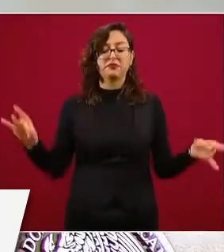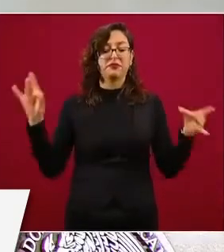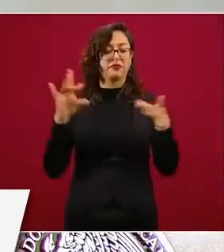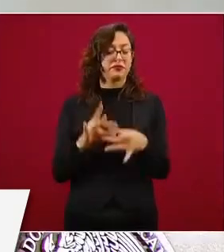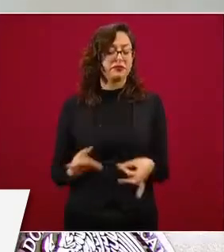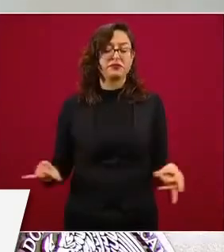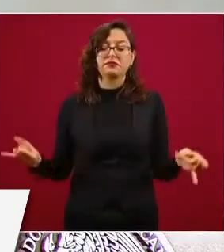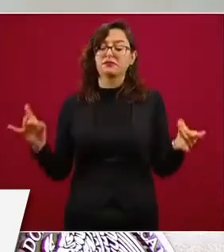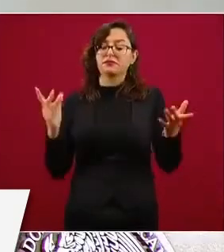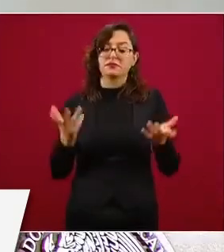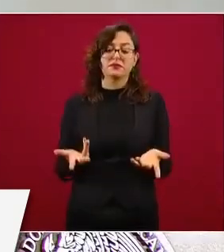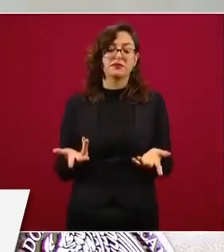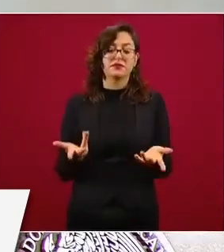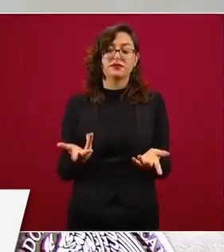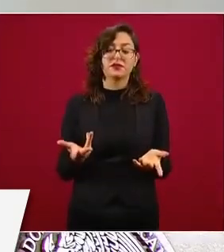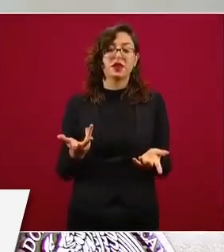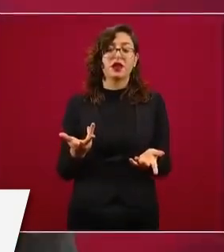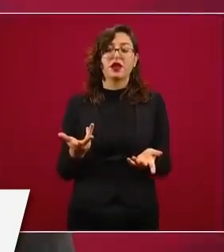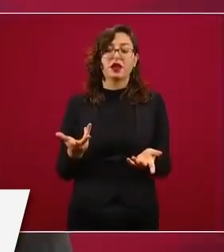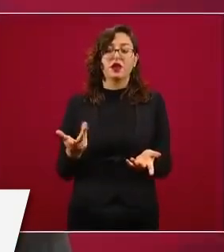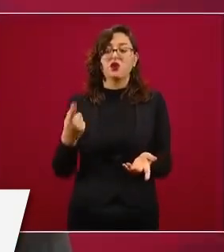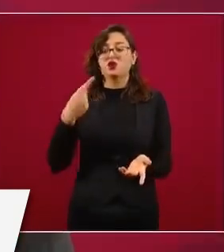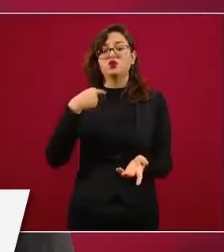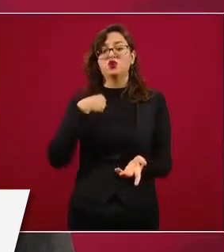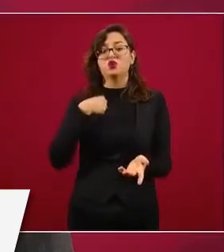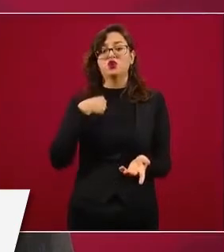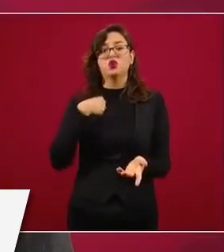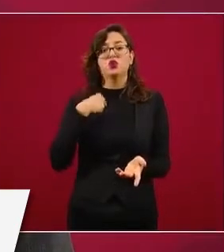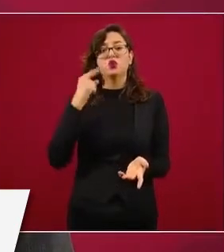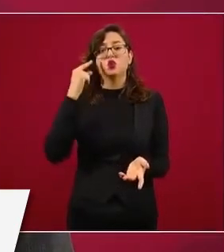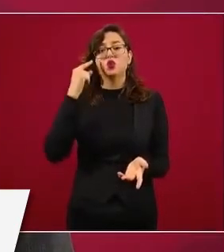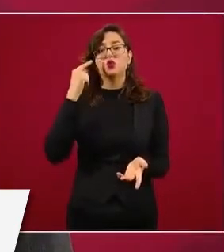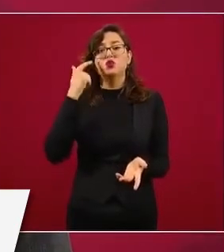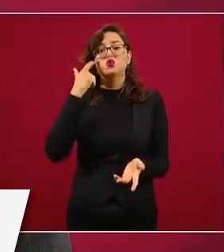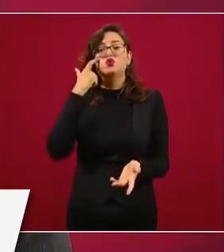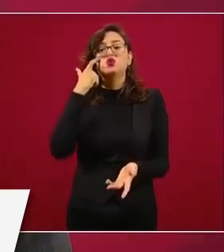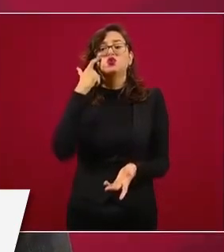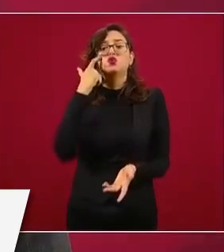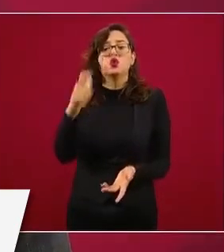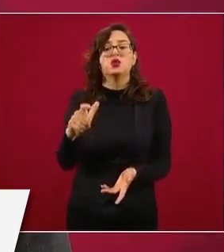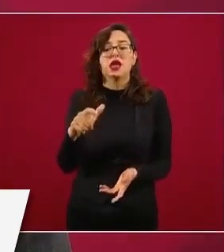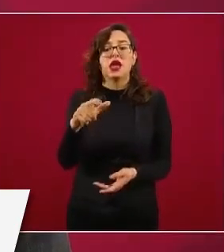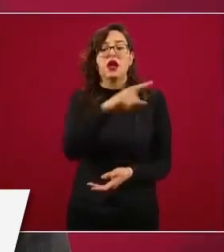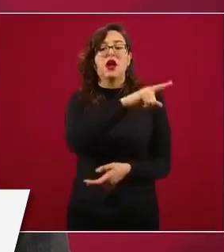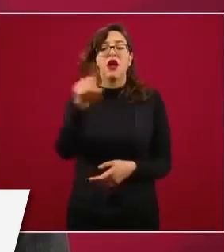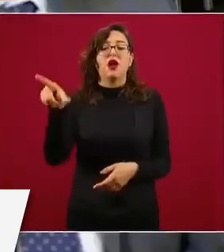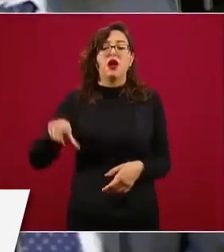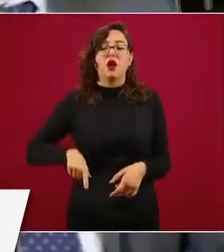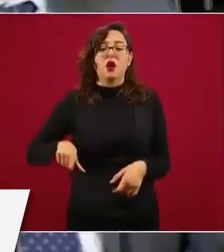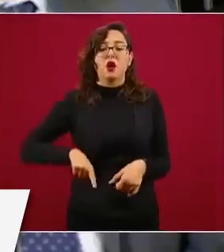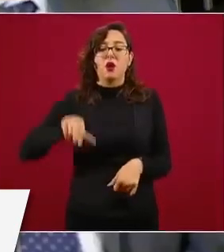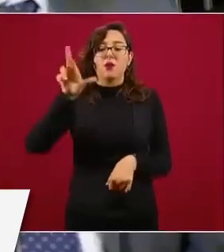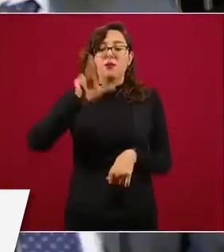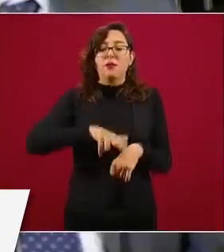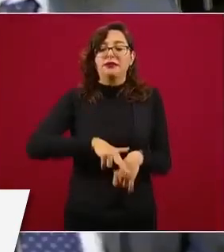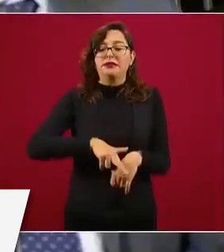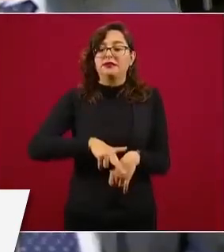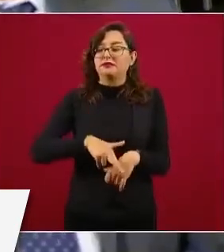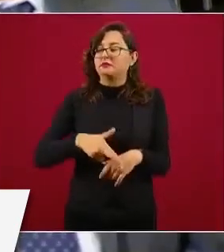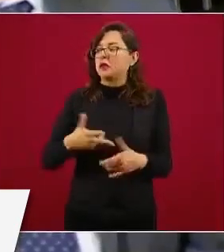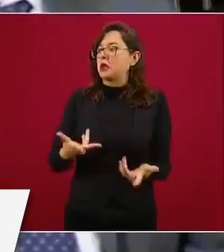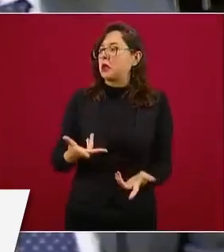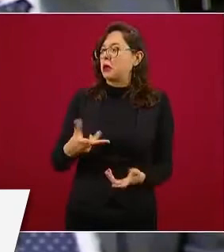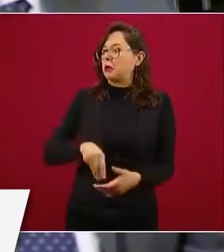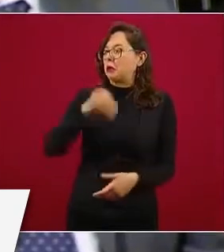necesario, porque no quiero que le echen la culpa al gobierno federal de que si no hacen obras